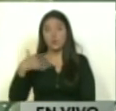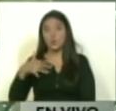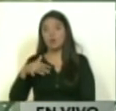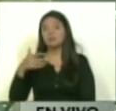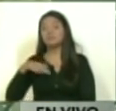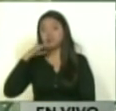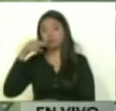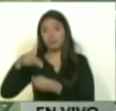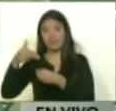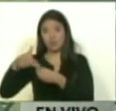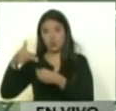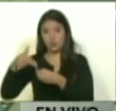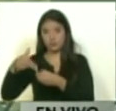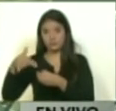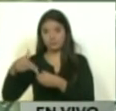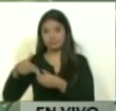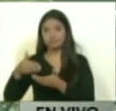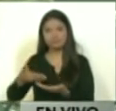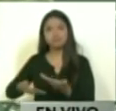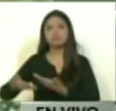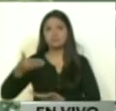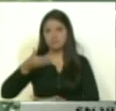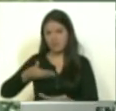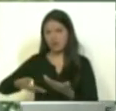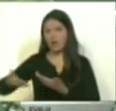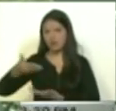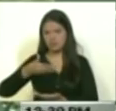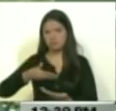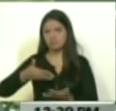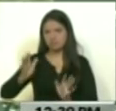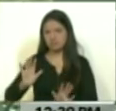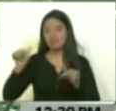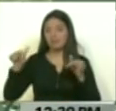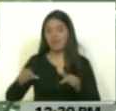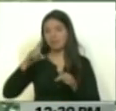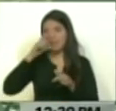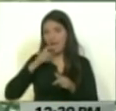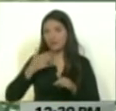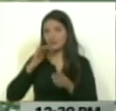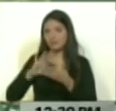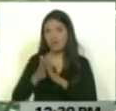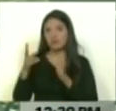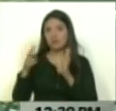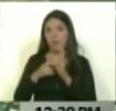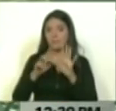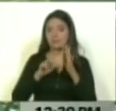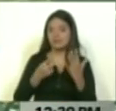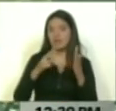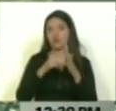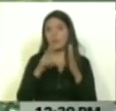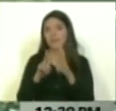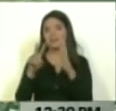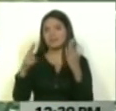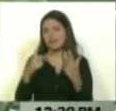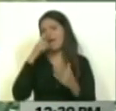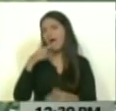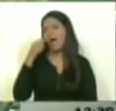petrolero, hiciera un canje de bonos. De bonos de este año, de vencimiento 2016, 2017 y varios